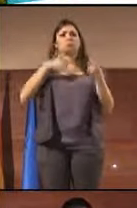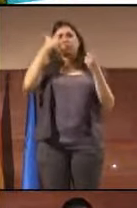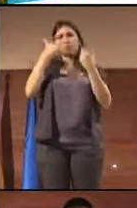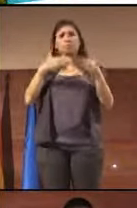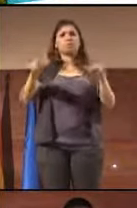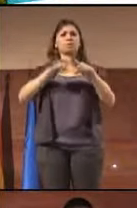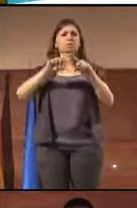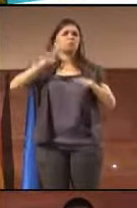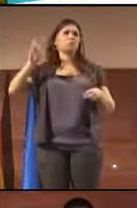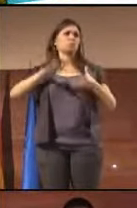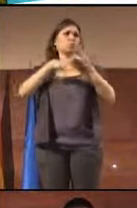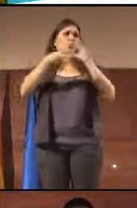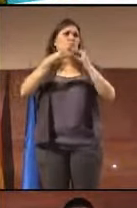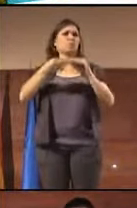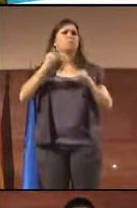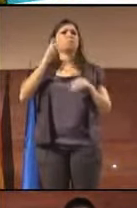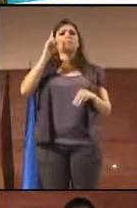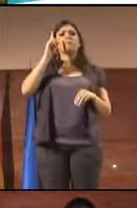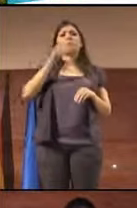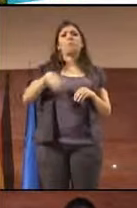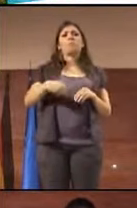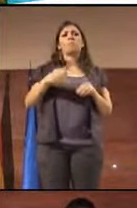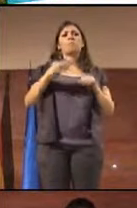todo tipo de modificaciones